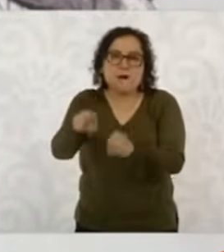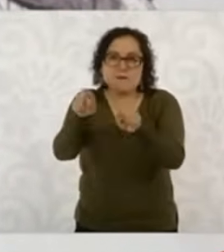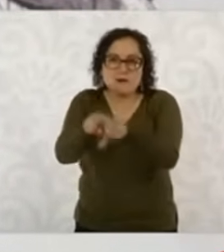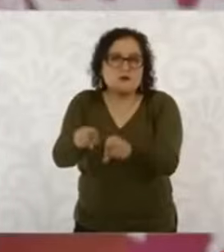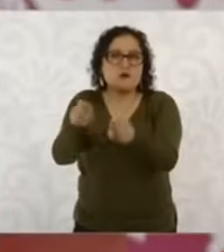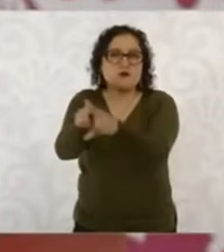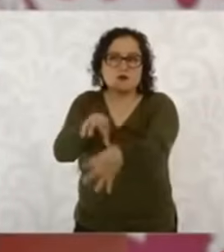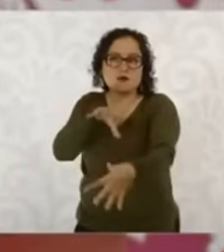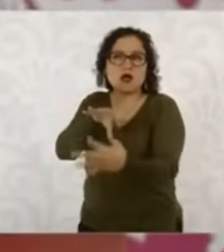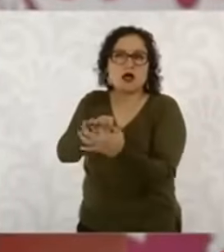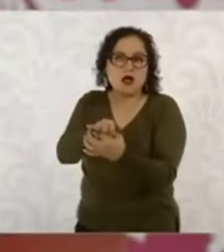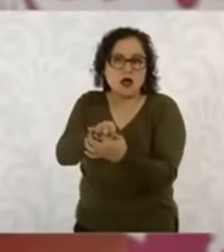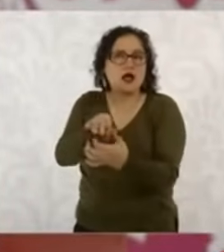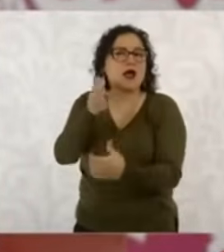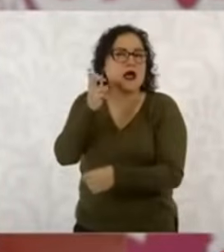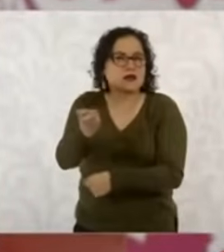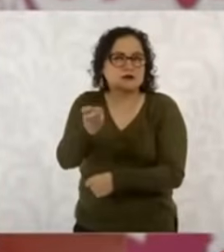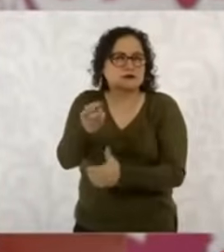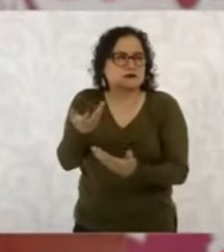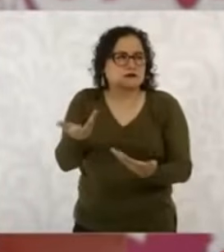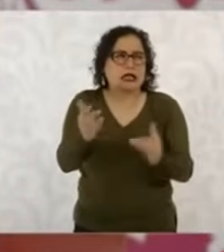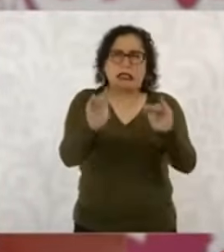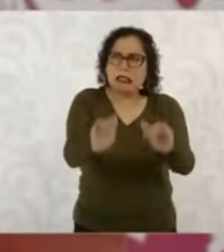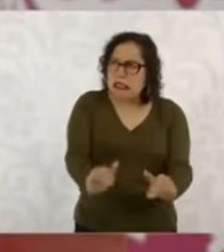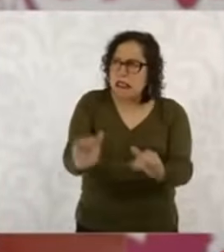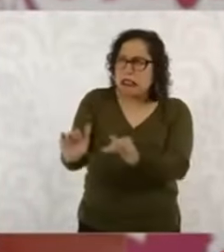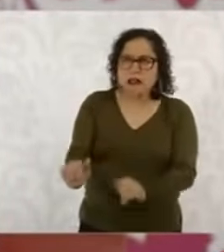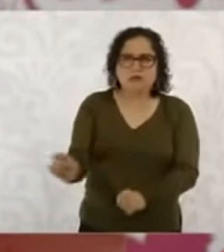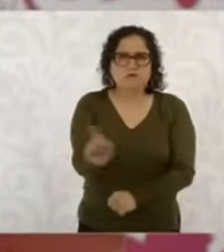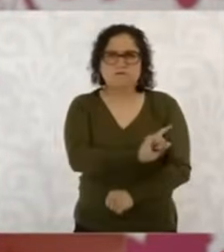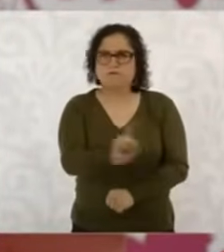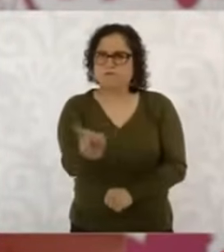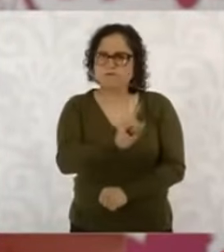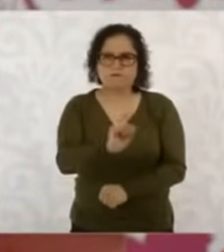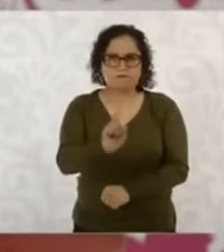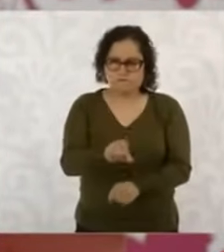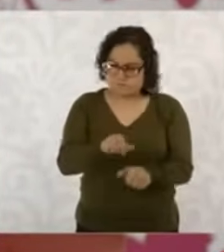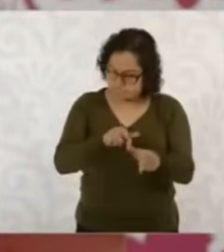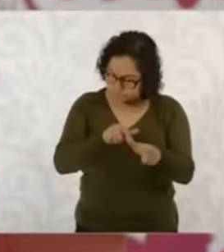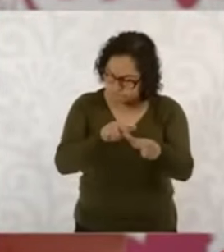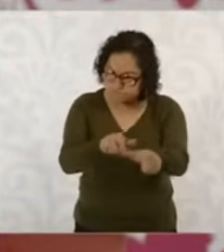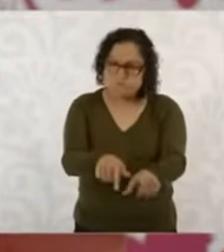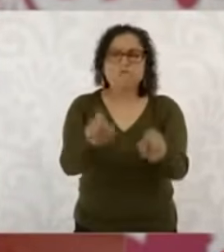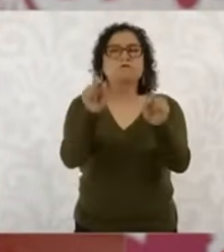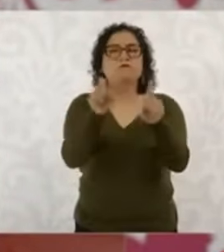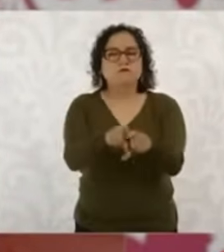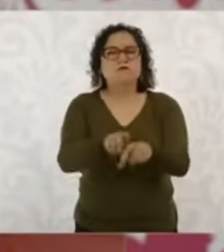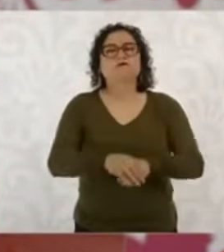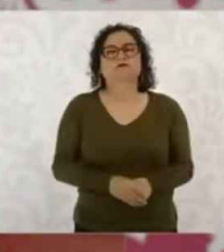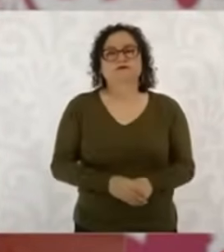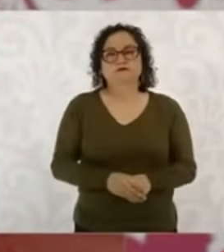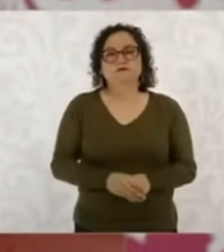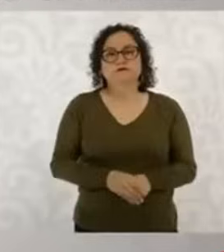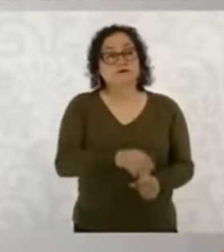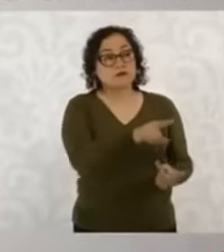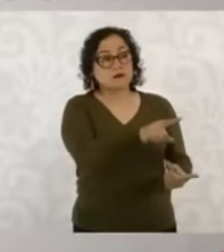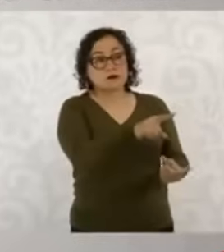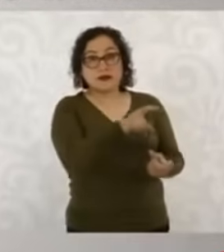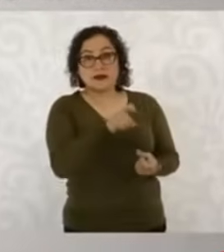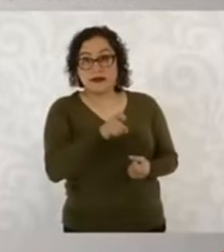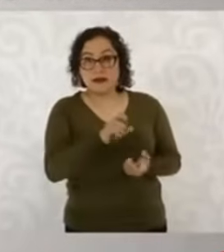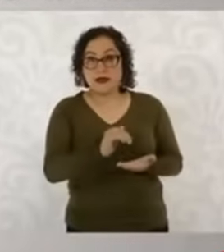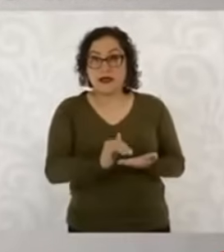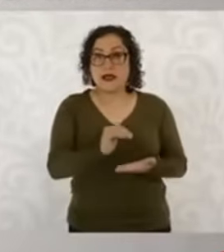está garantizada toda la inversión. ¿Qué aumenta en los ingresos? Bueno,